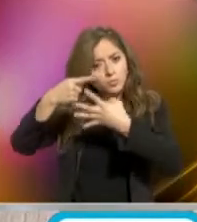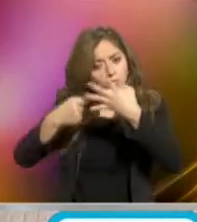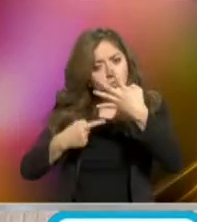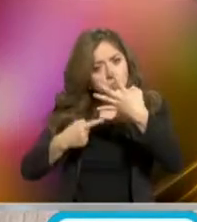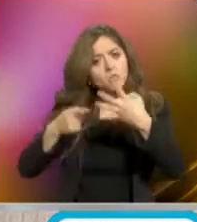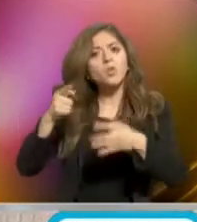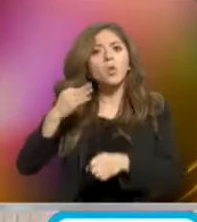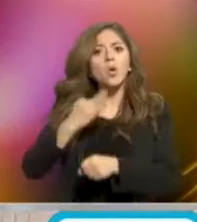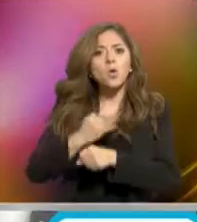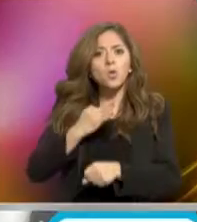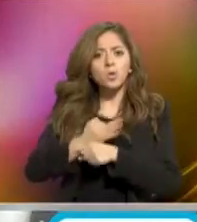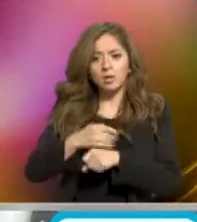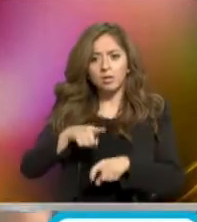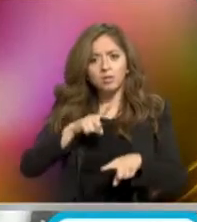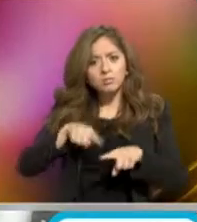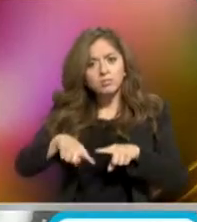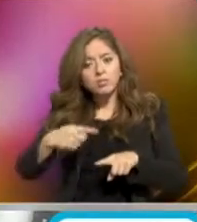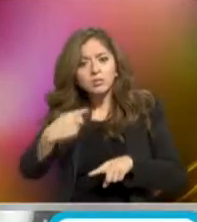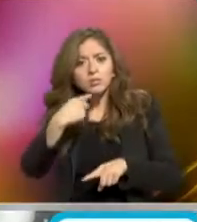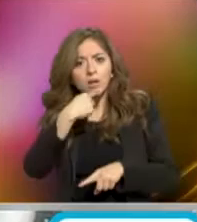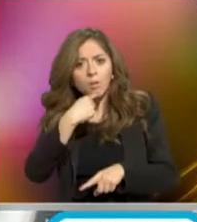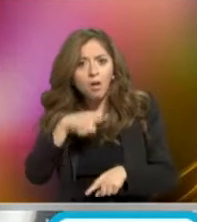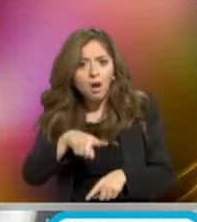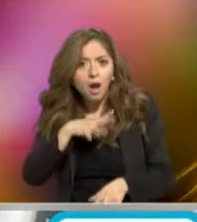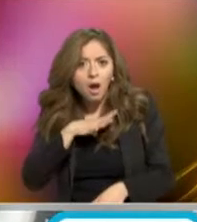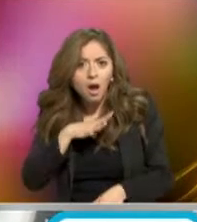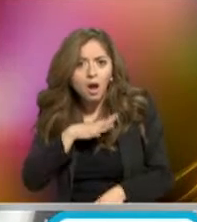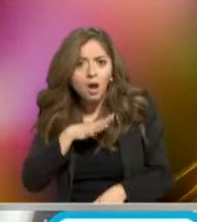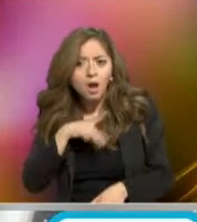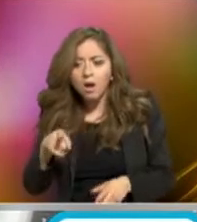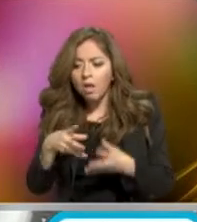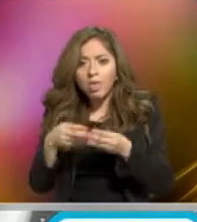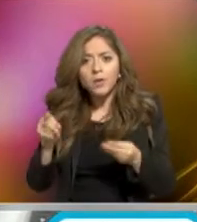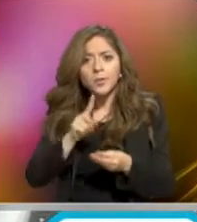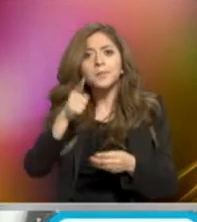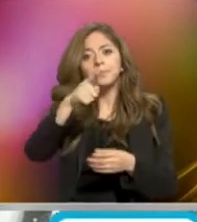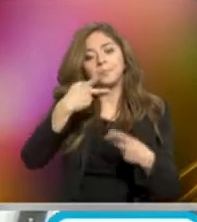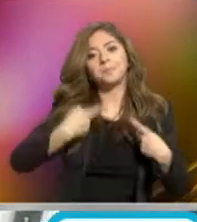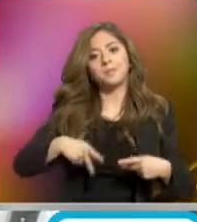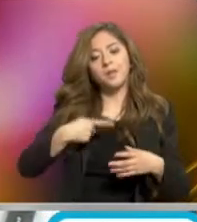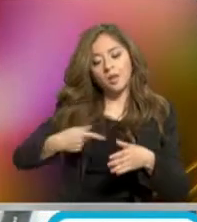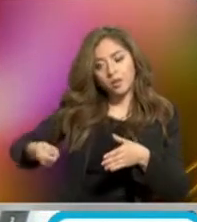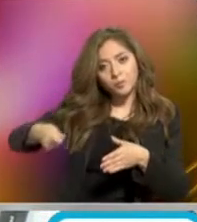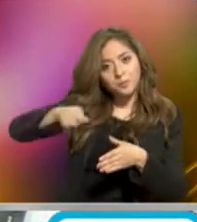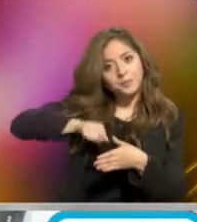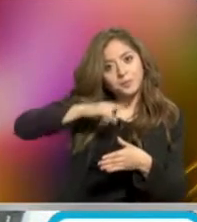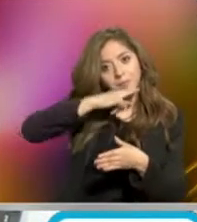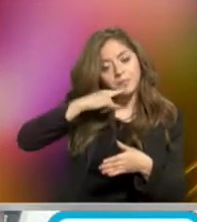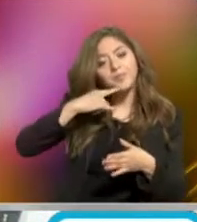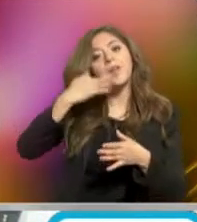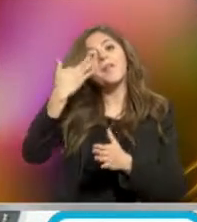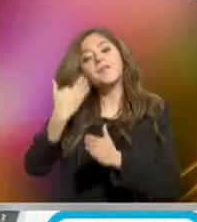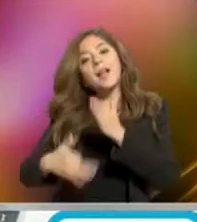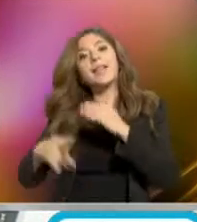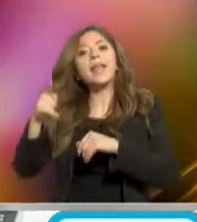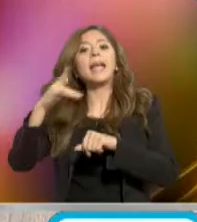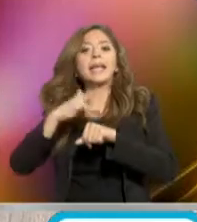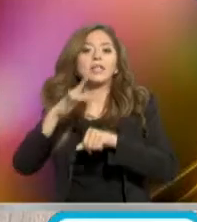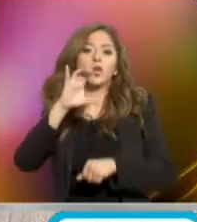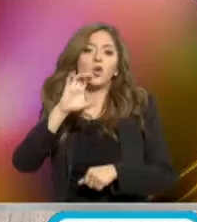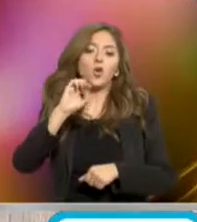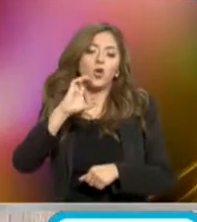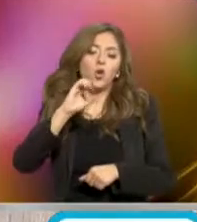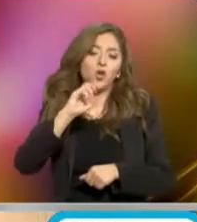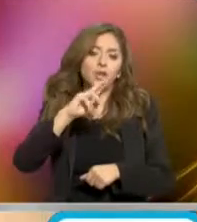estás sacrificando sabores. Los sabores ahí están. Así es, hay una Sí. salsa, a quien le gusta el chile puede tener chile, nos falta el queso cottage para complementarlo